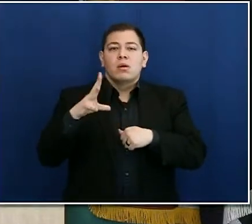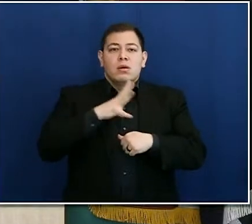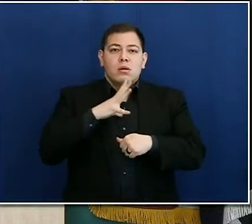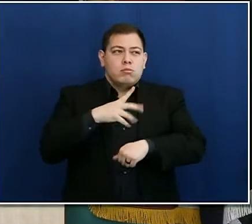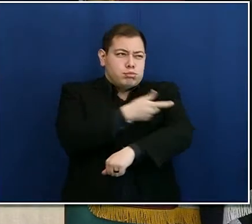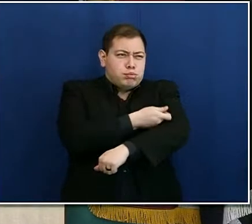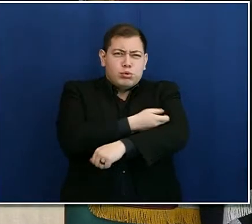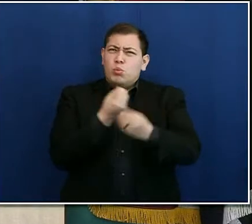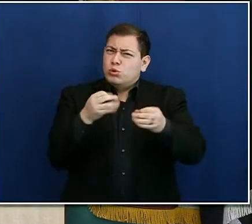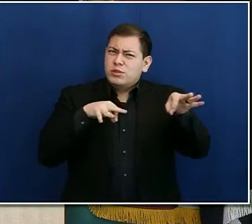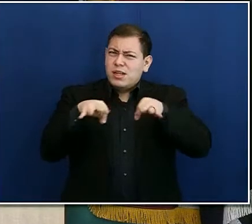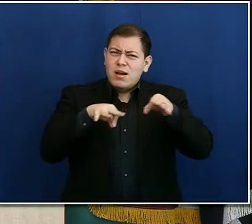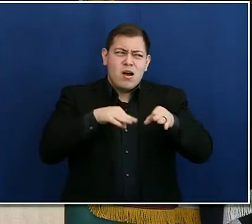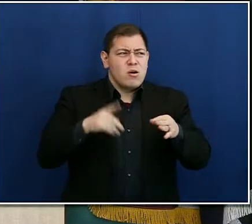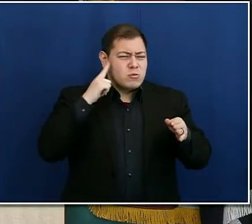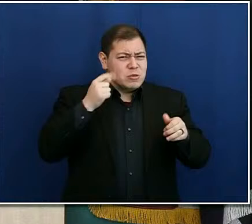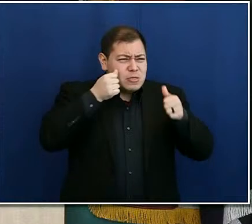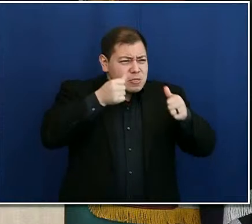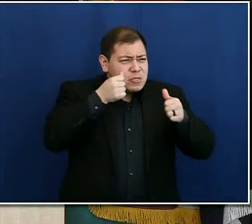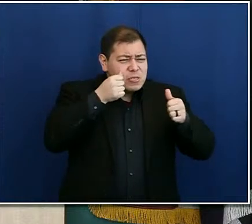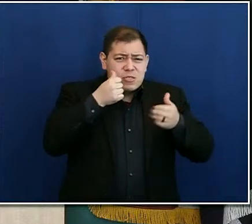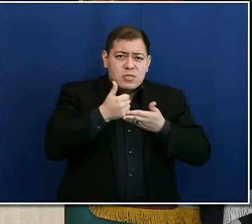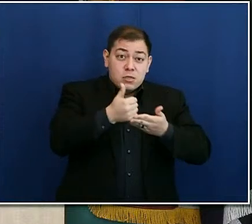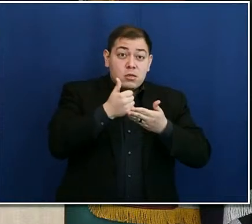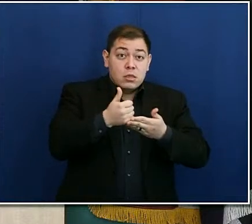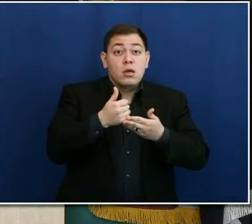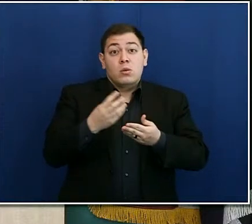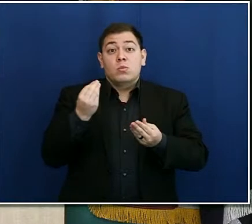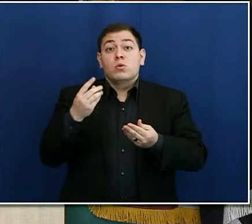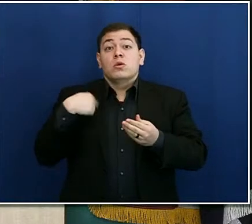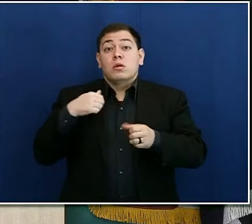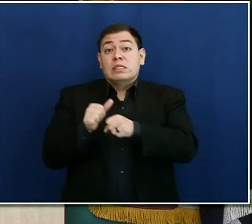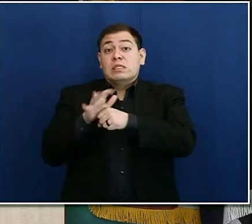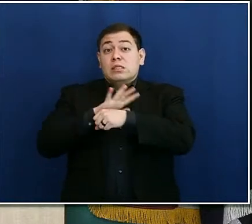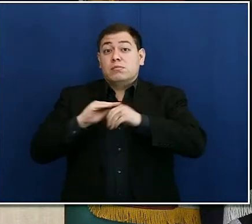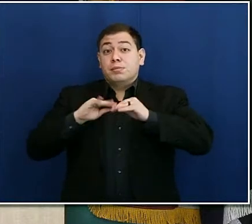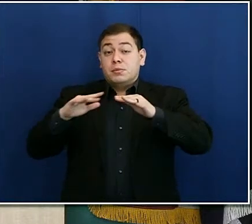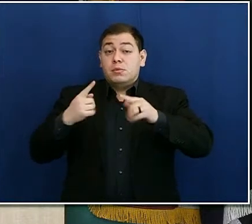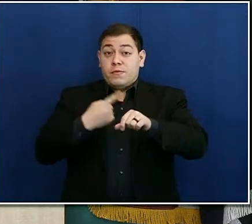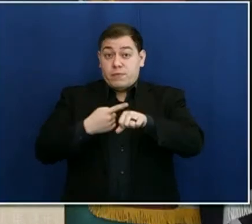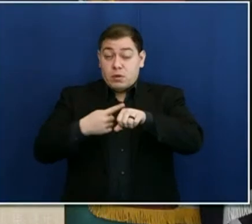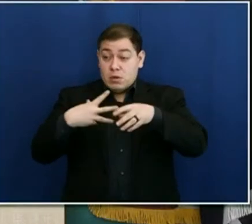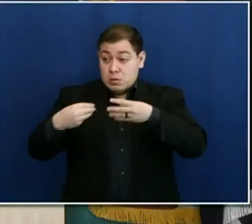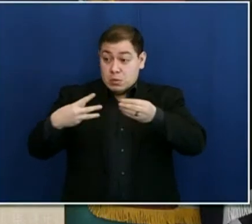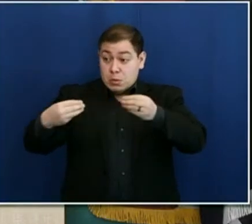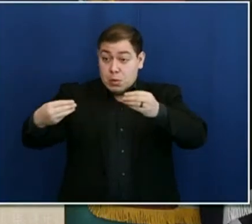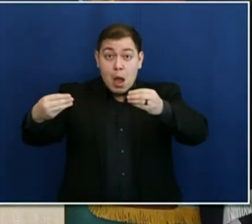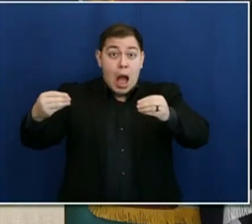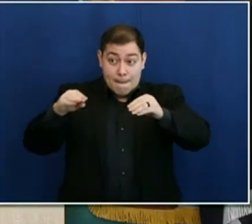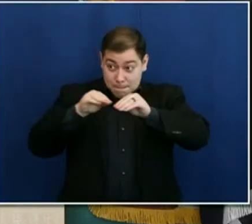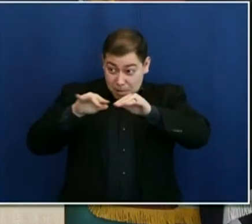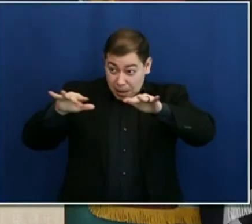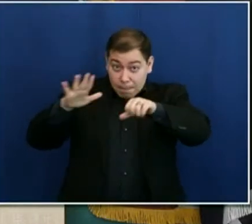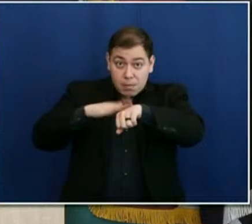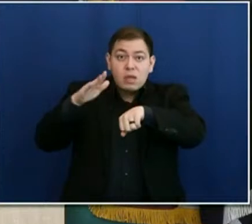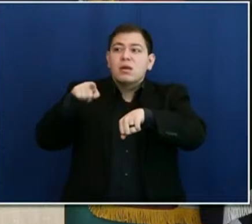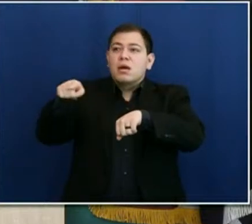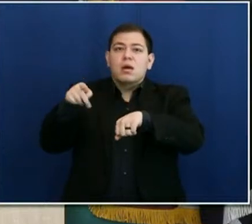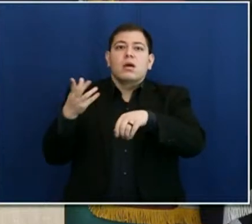mucho trabajo que hacer. Las comunidades más afectadas por la pandemia ahora son las que presentan un mayor número de